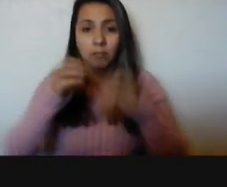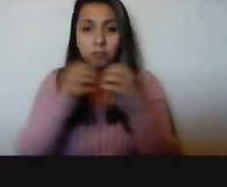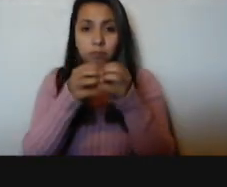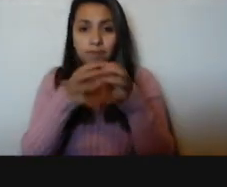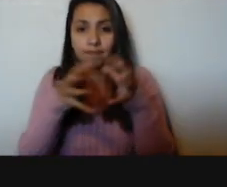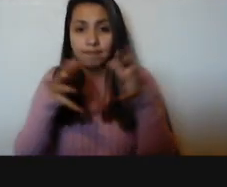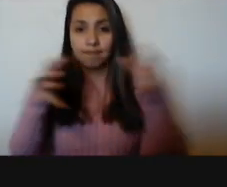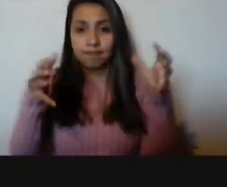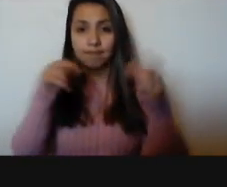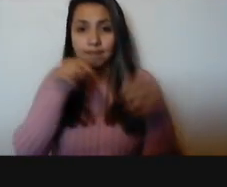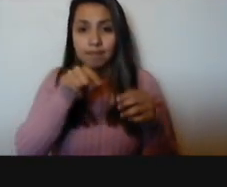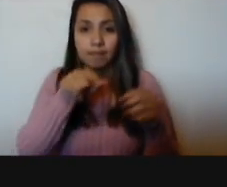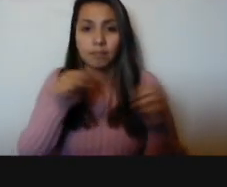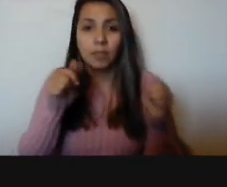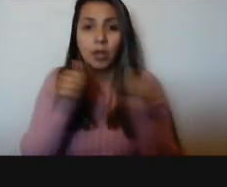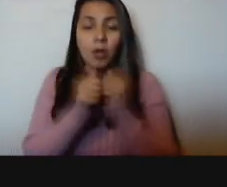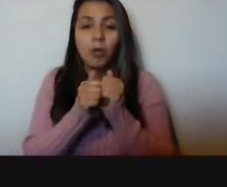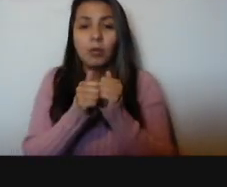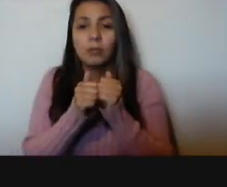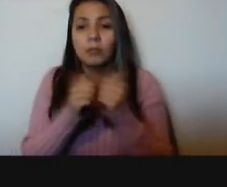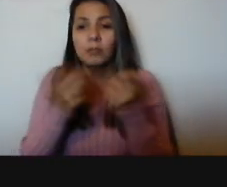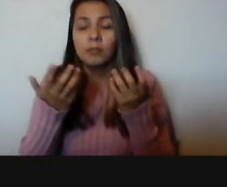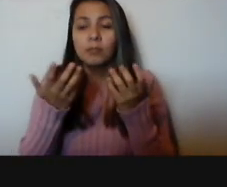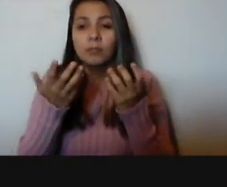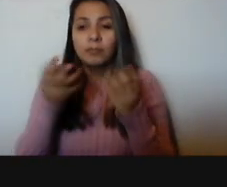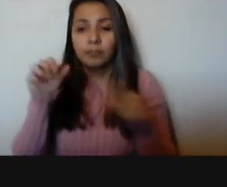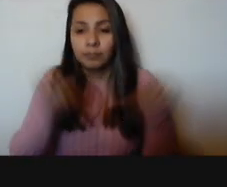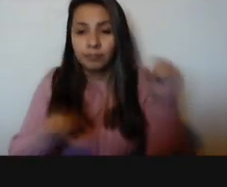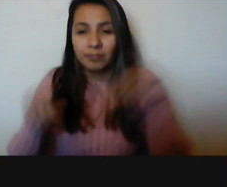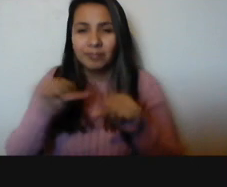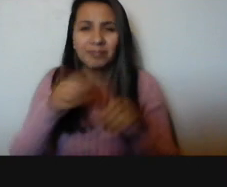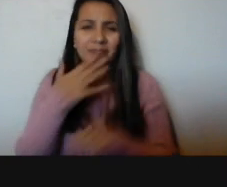de la masa molecular a partir de